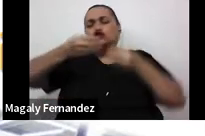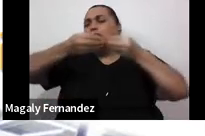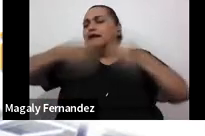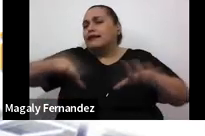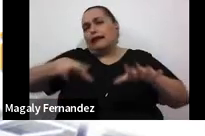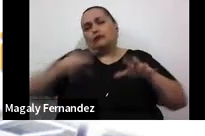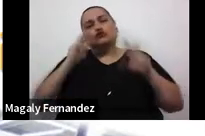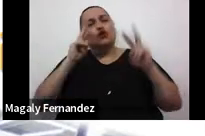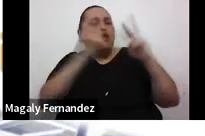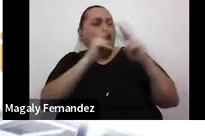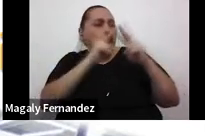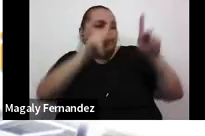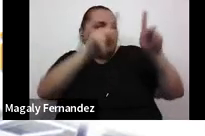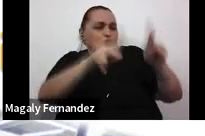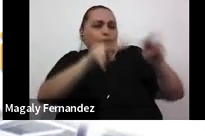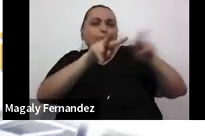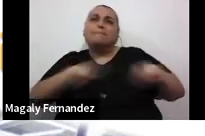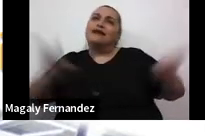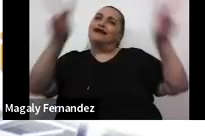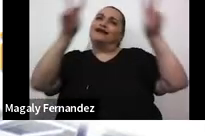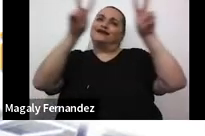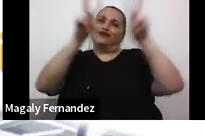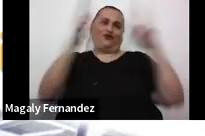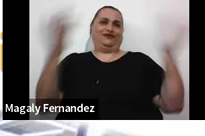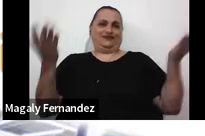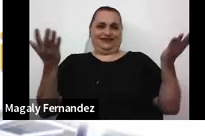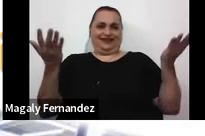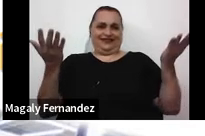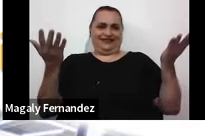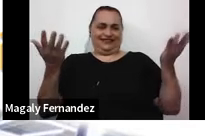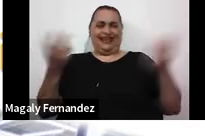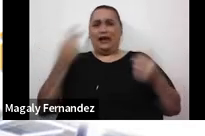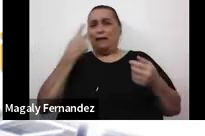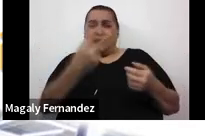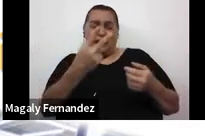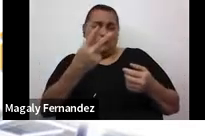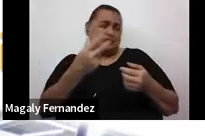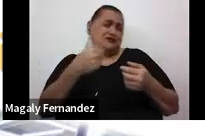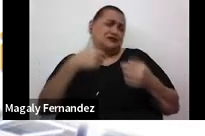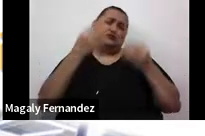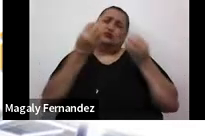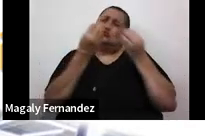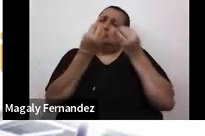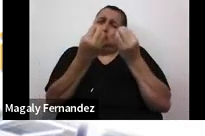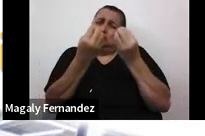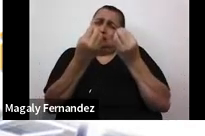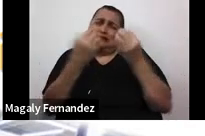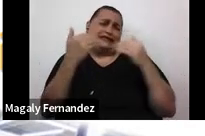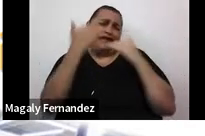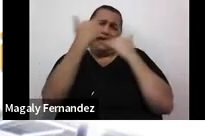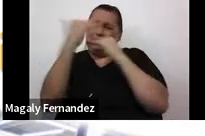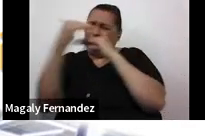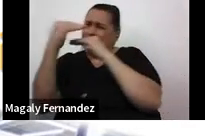a alguien valioso así le veamos con miles de limitaciones y nos puede aparecer